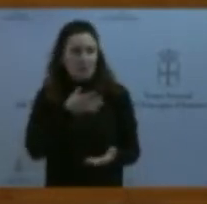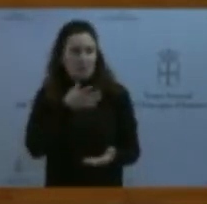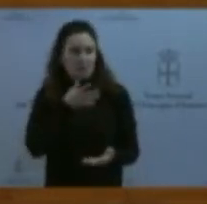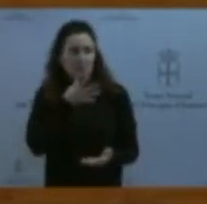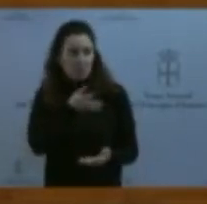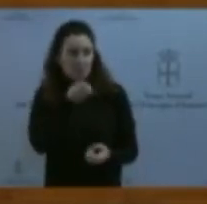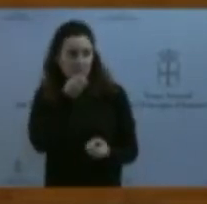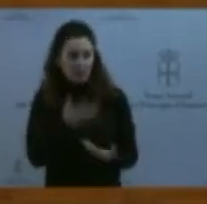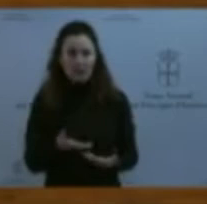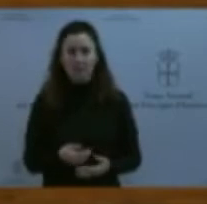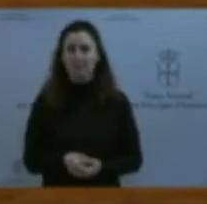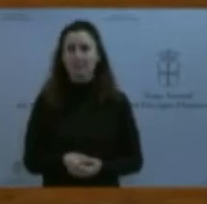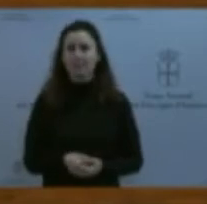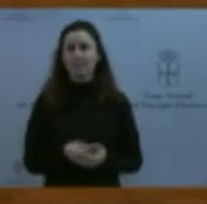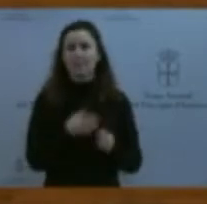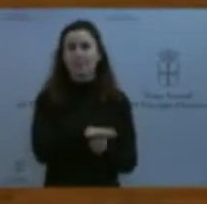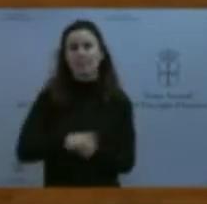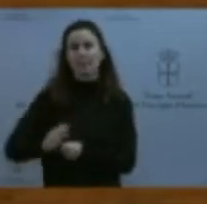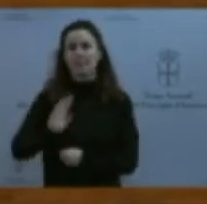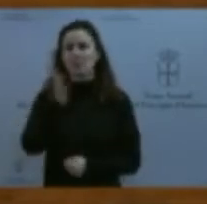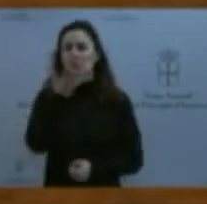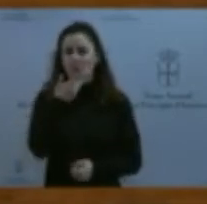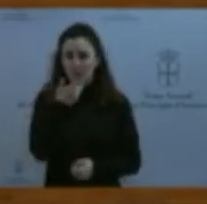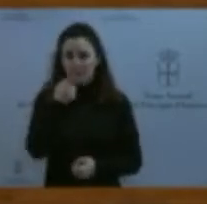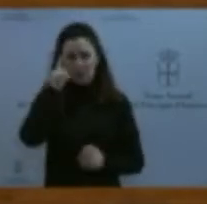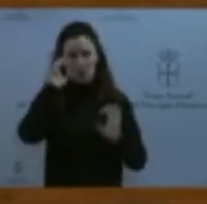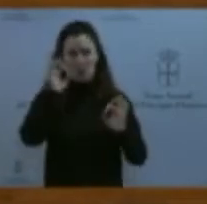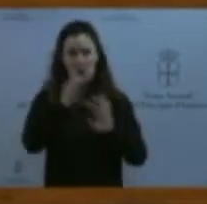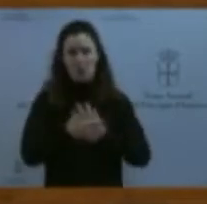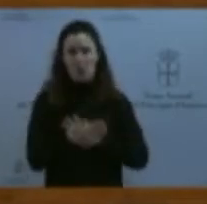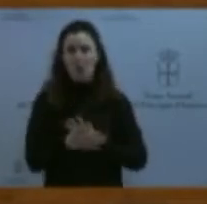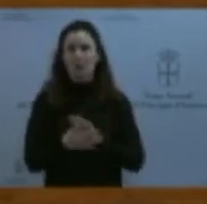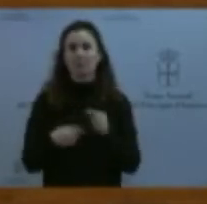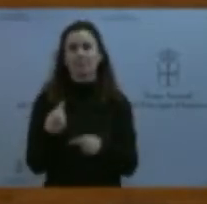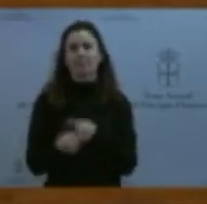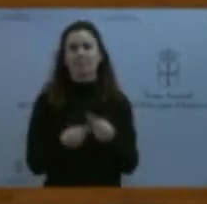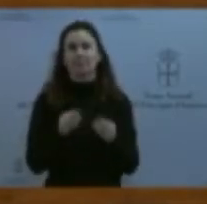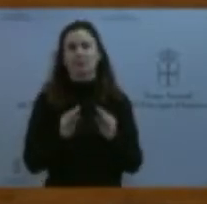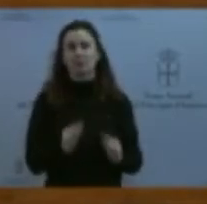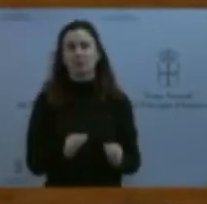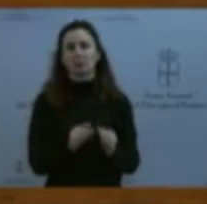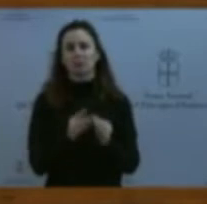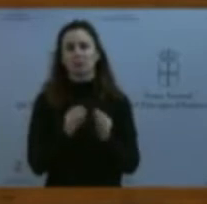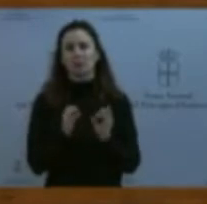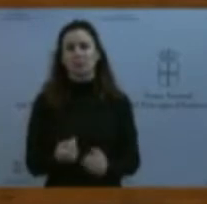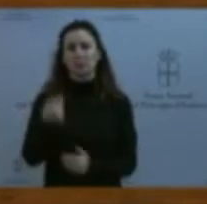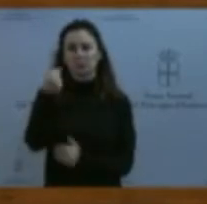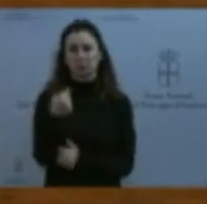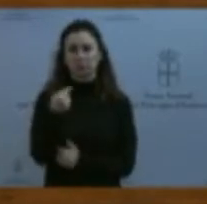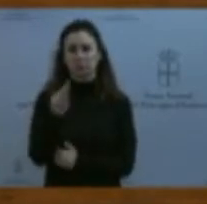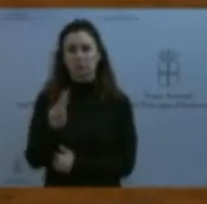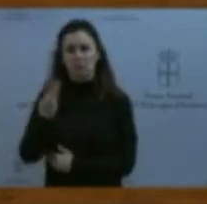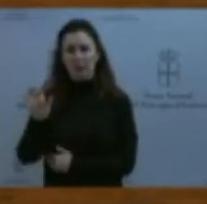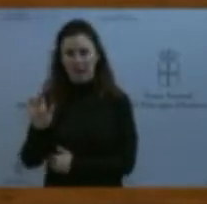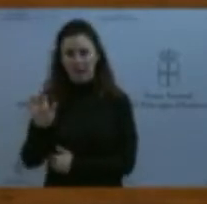naturalmente, como consecuencia de ese ejercicio impuesto por la Unión Europea de reflexión al respecto de